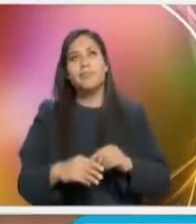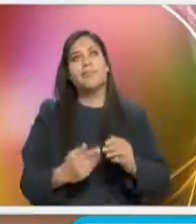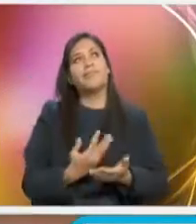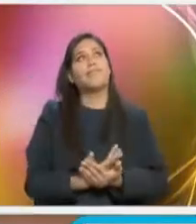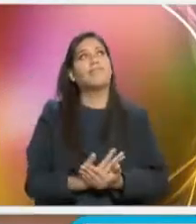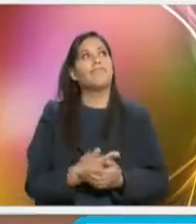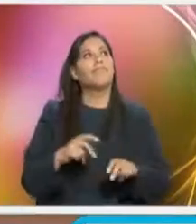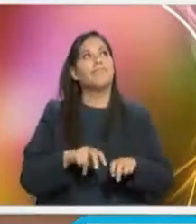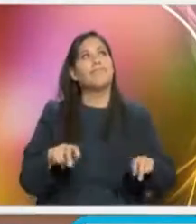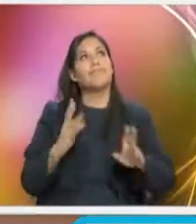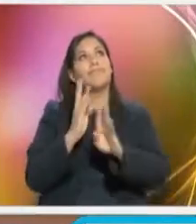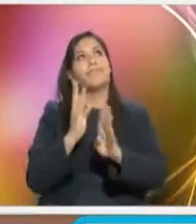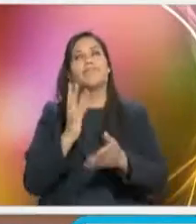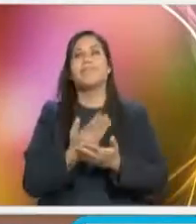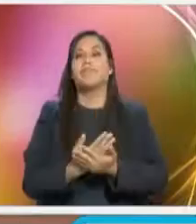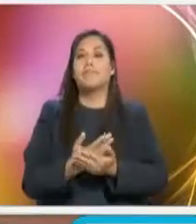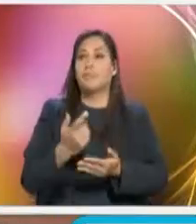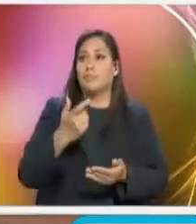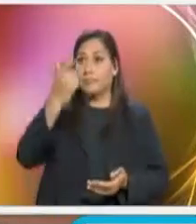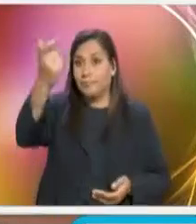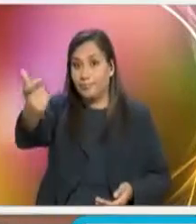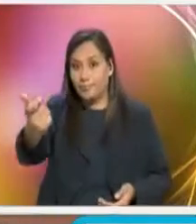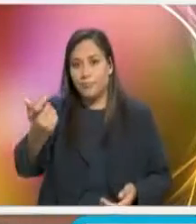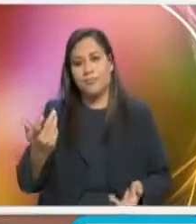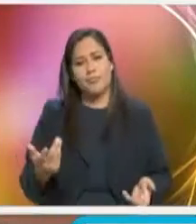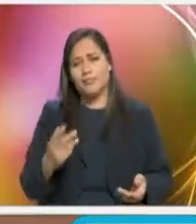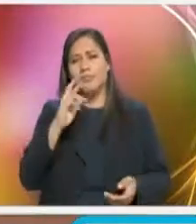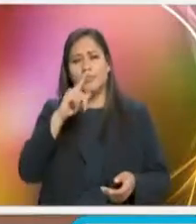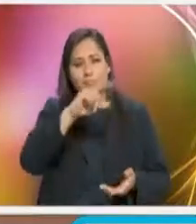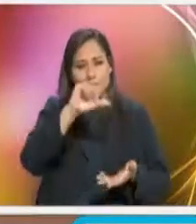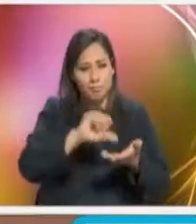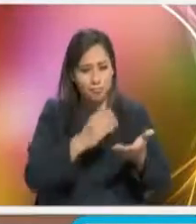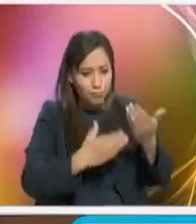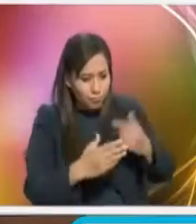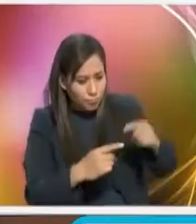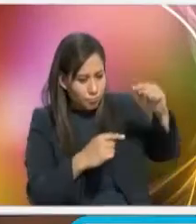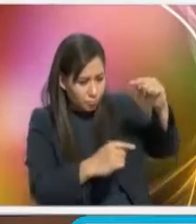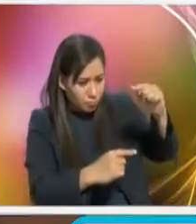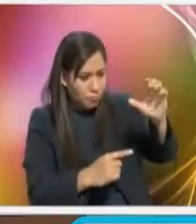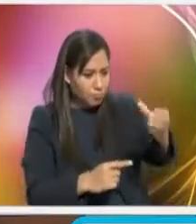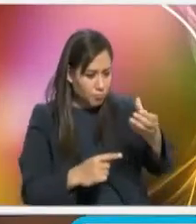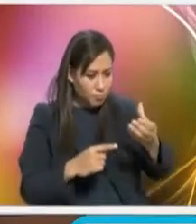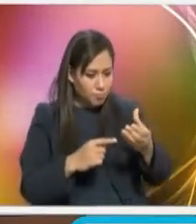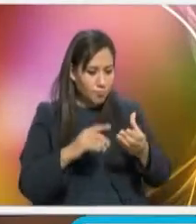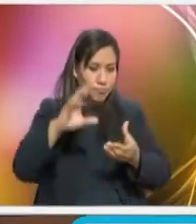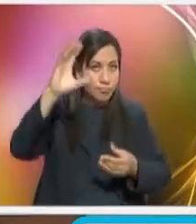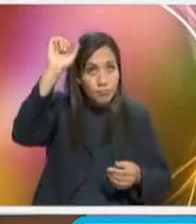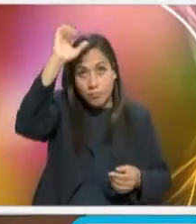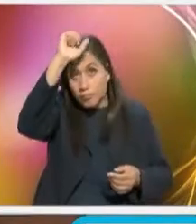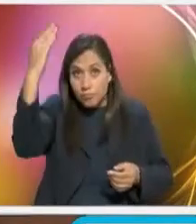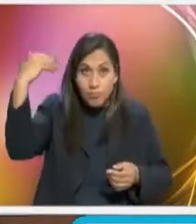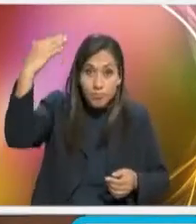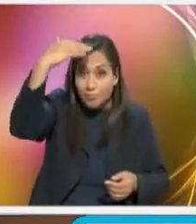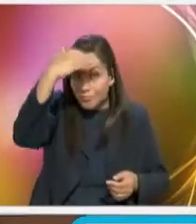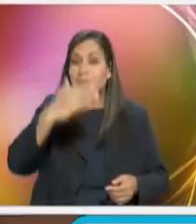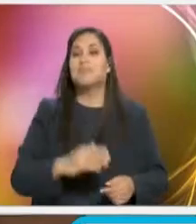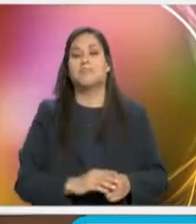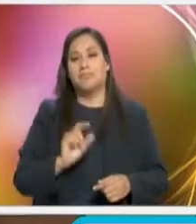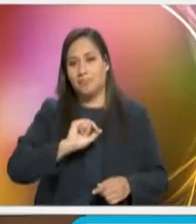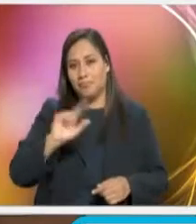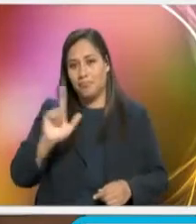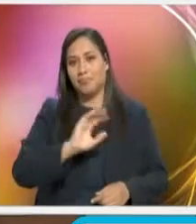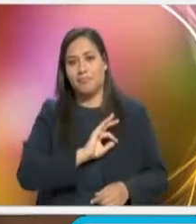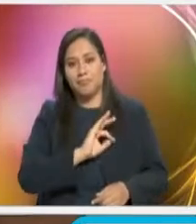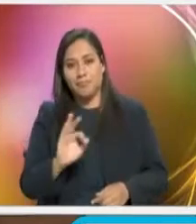de espera, los costos. Así que podemos ir al súper, comprarlo, ponérnoslo en casa y sin mayor problema tener una imagen